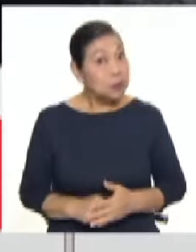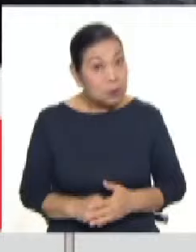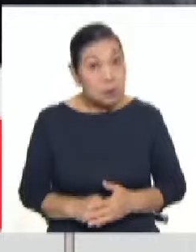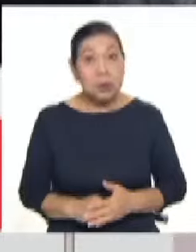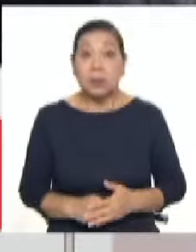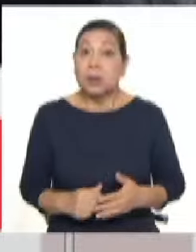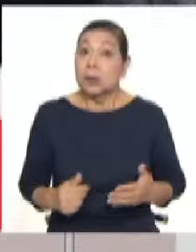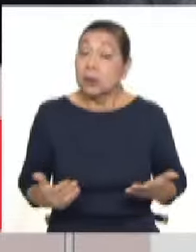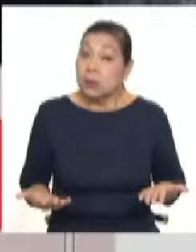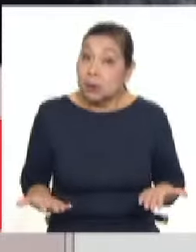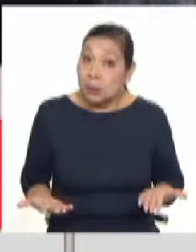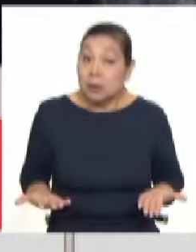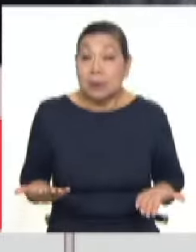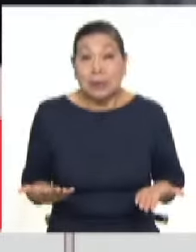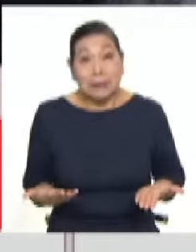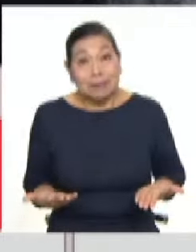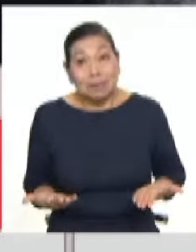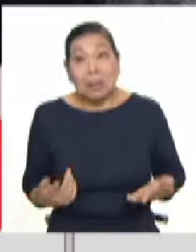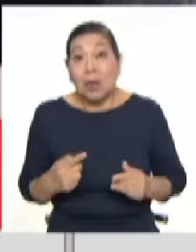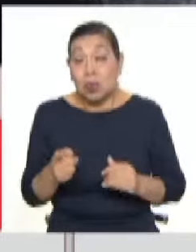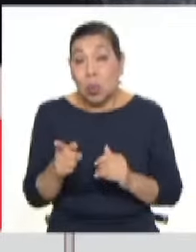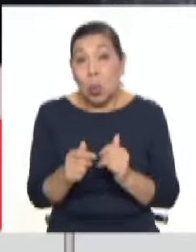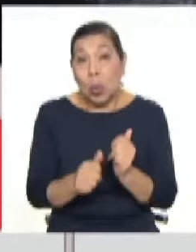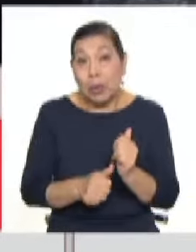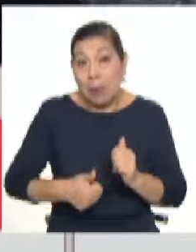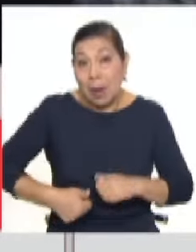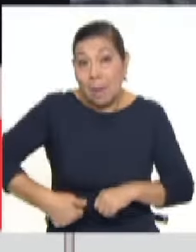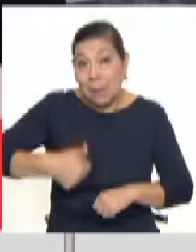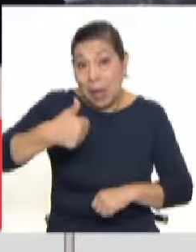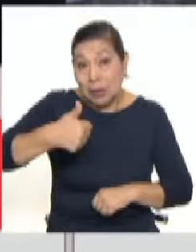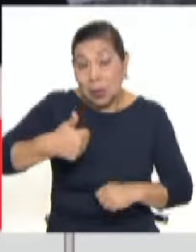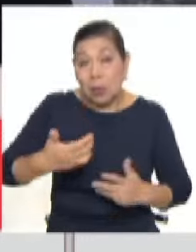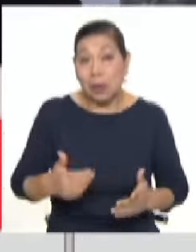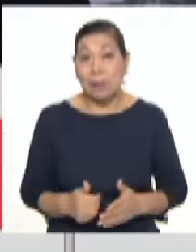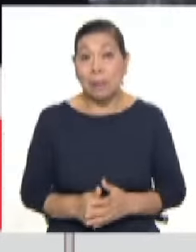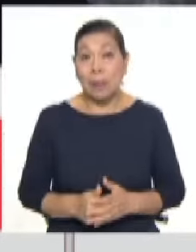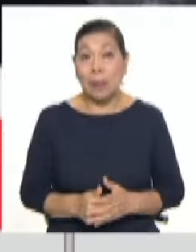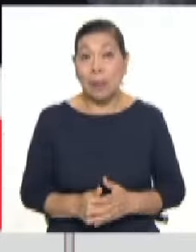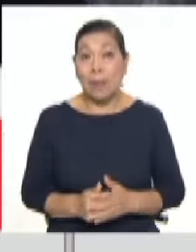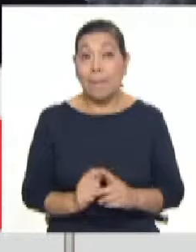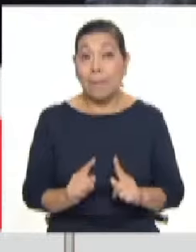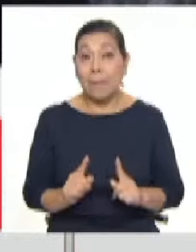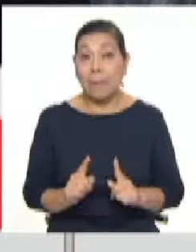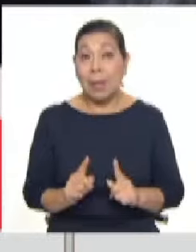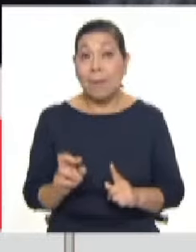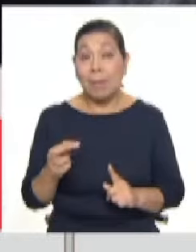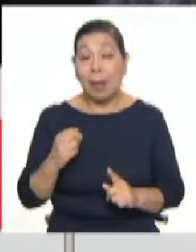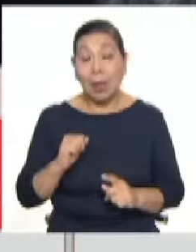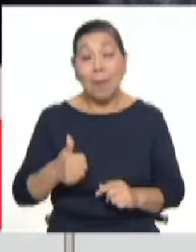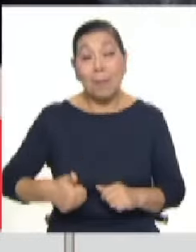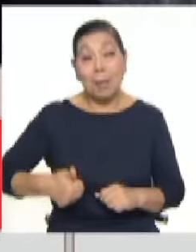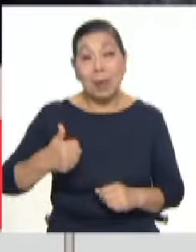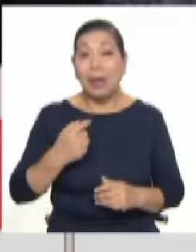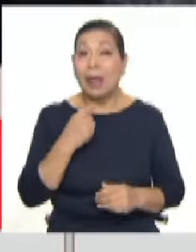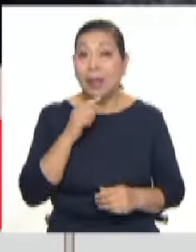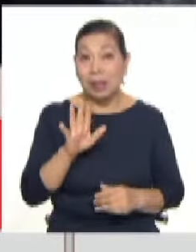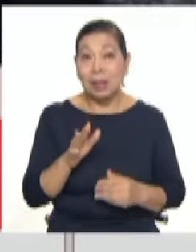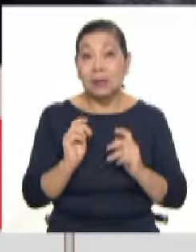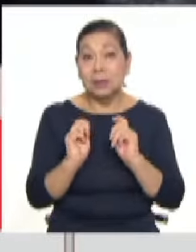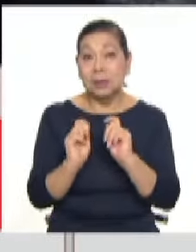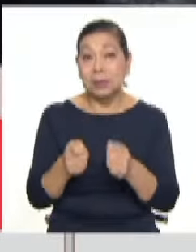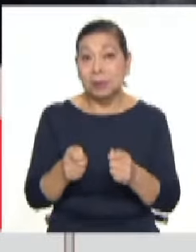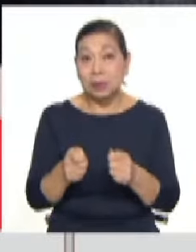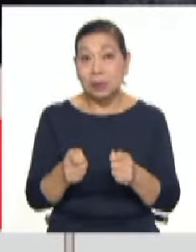donde aparentemente el hermano mayor, el hermano del papá de mi hija, es el que